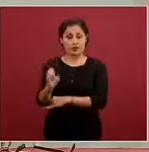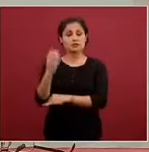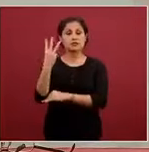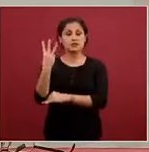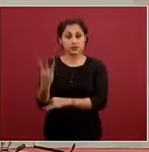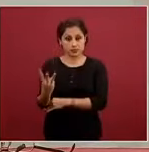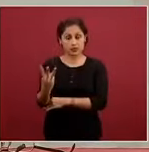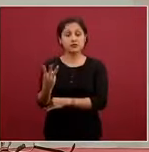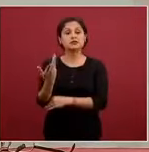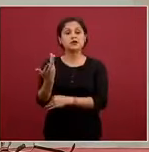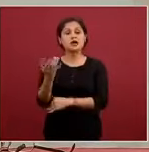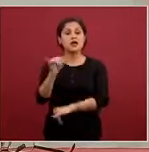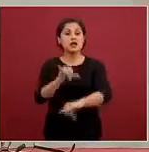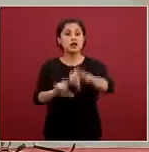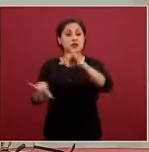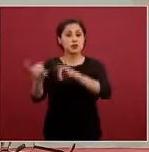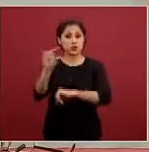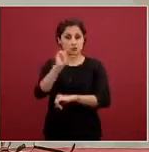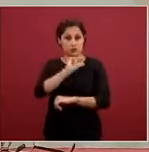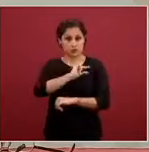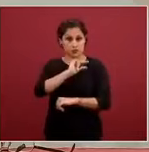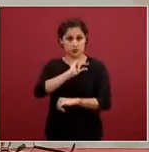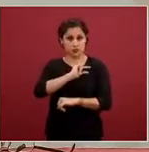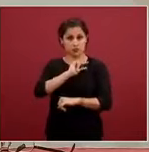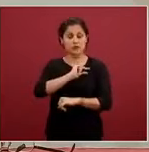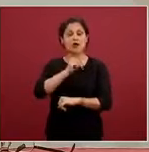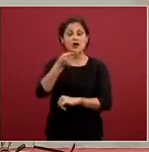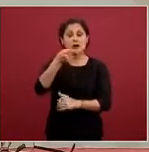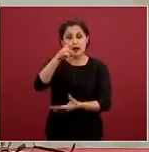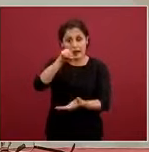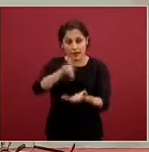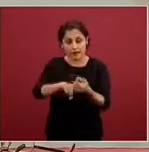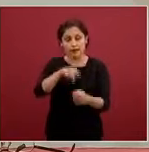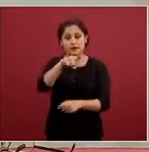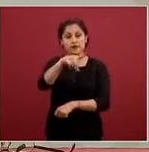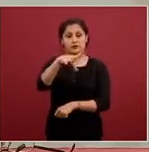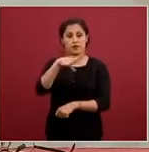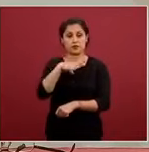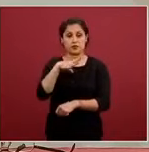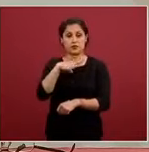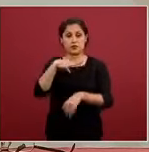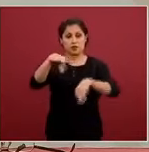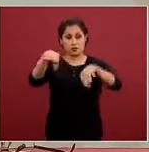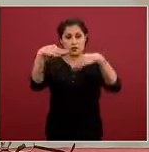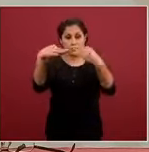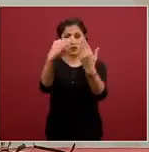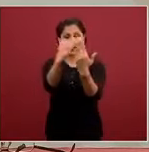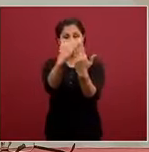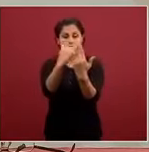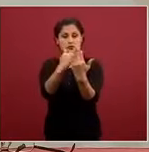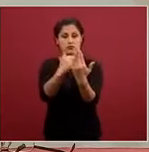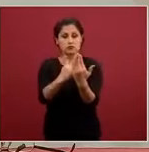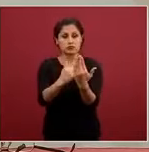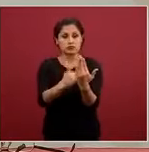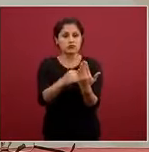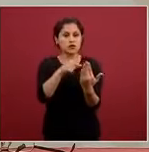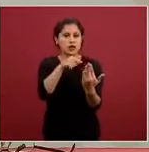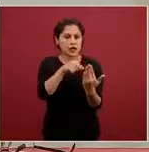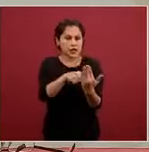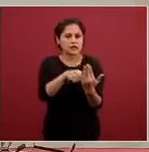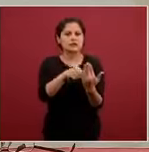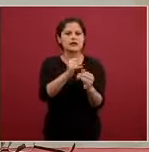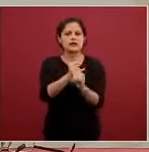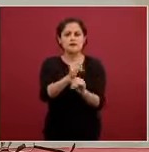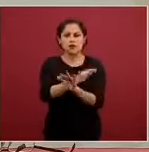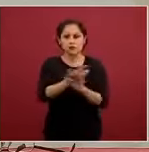privados también van a tener una ficha básica para registrar nominalmente sus casos. Entonces, los